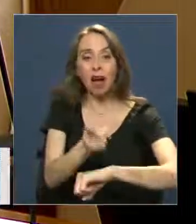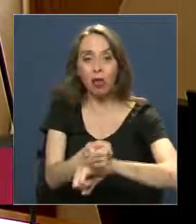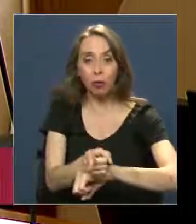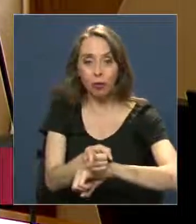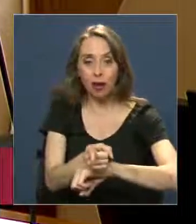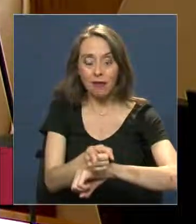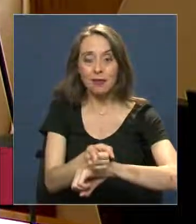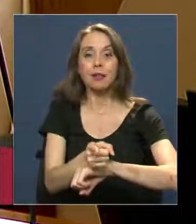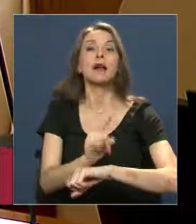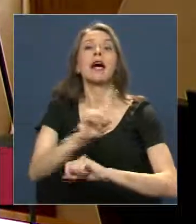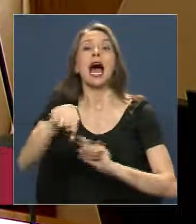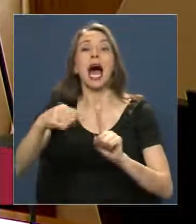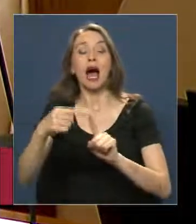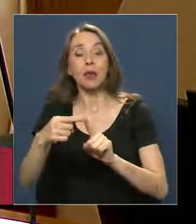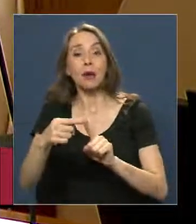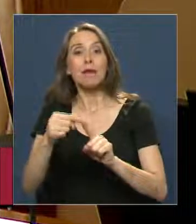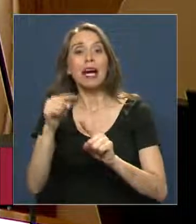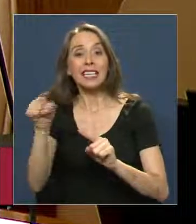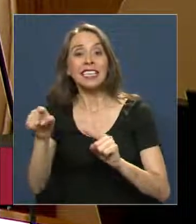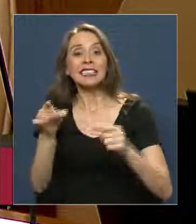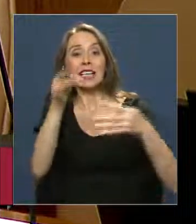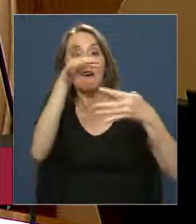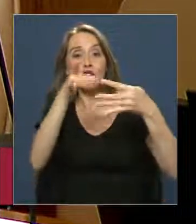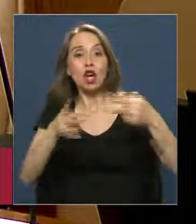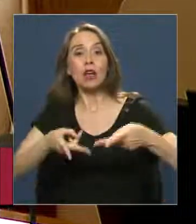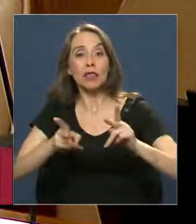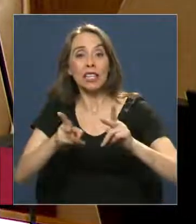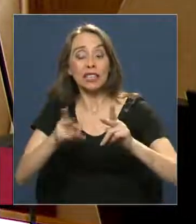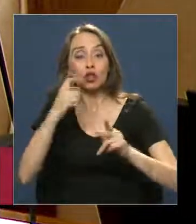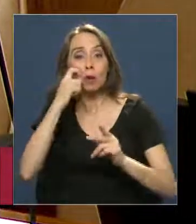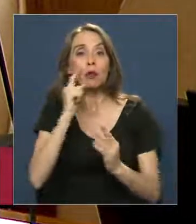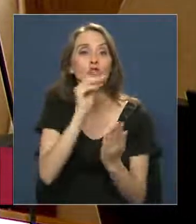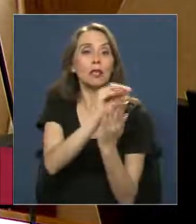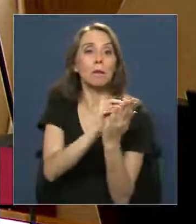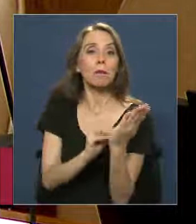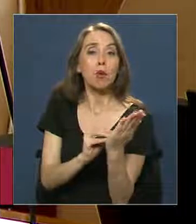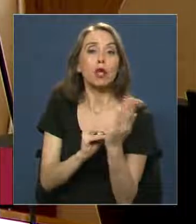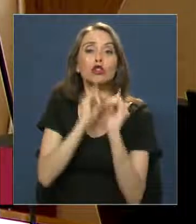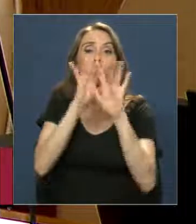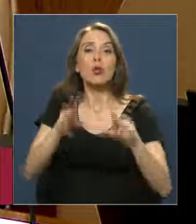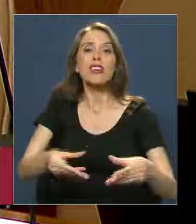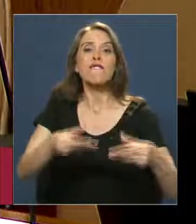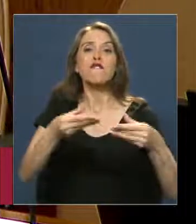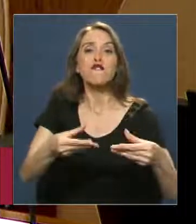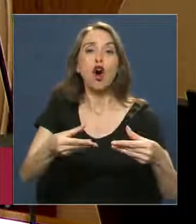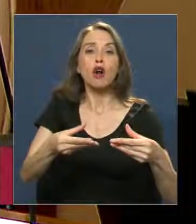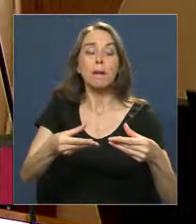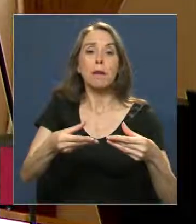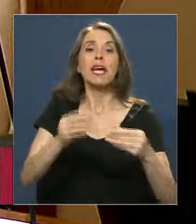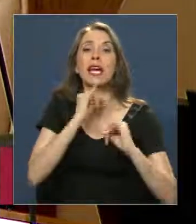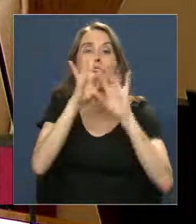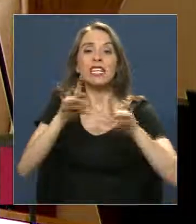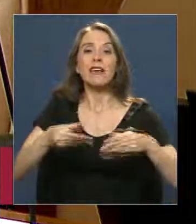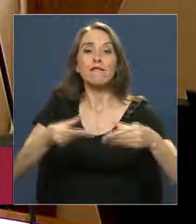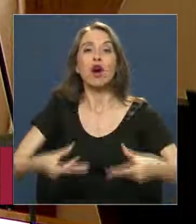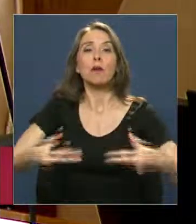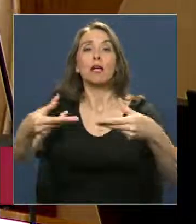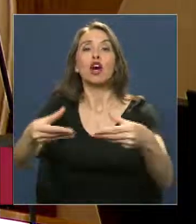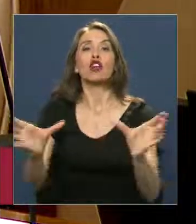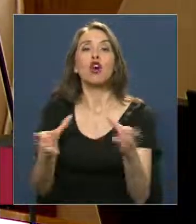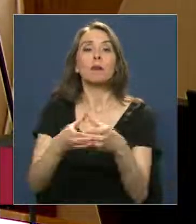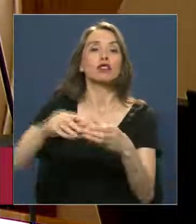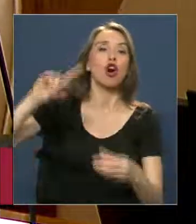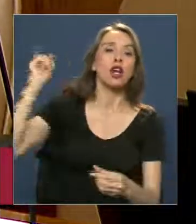contenidas en un conjunto de informes que también están señalados en el proyecto. Y se hace referencia al informe de la Comisión Nacional de